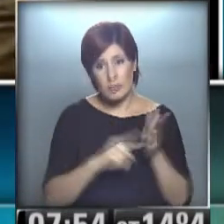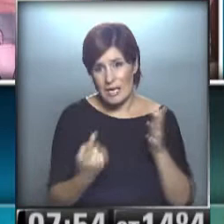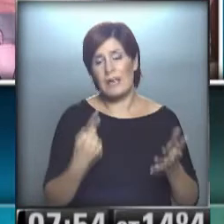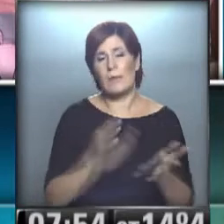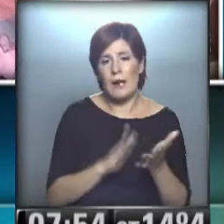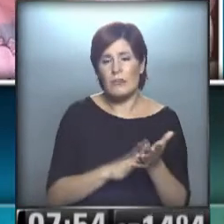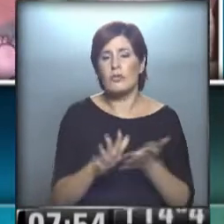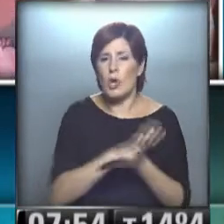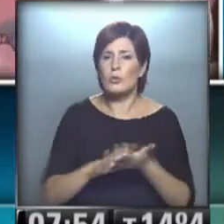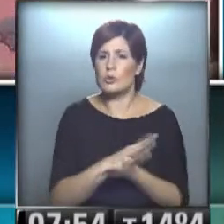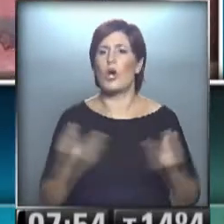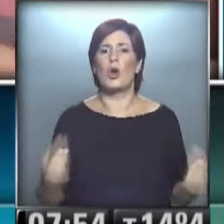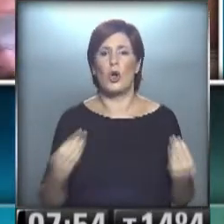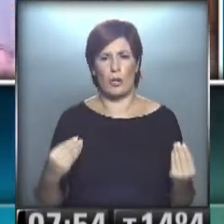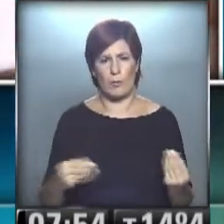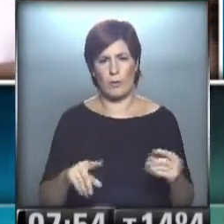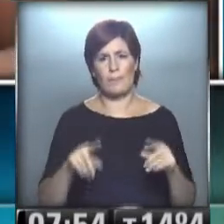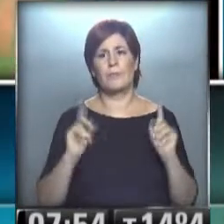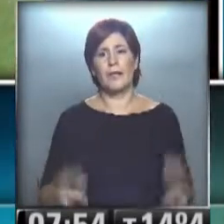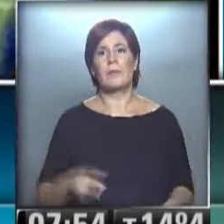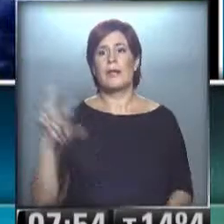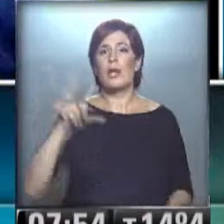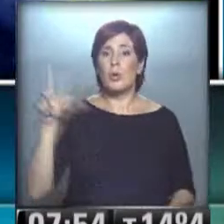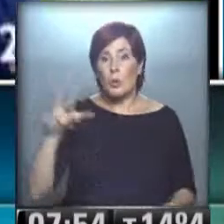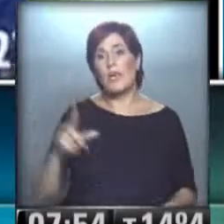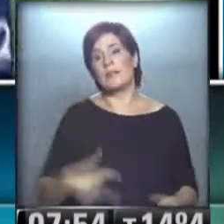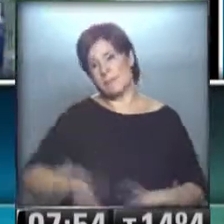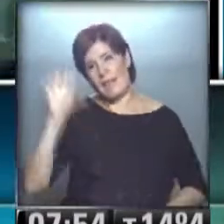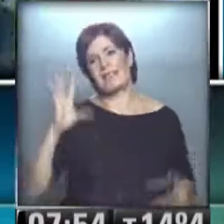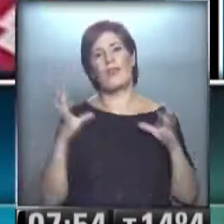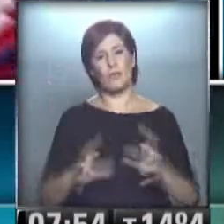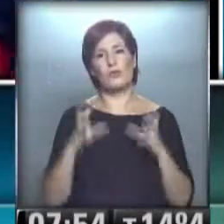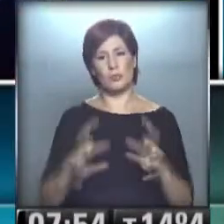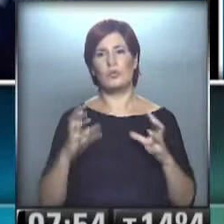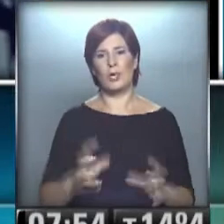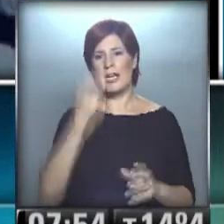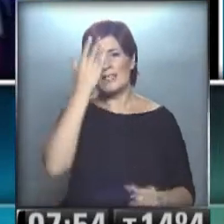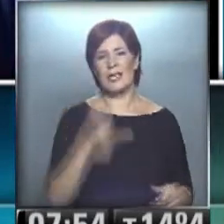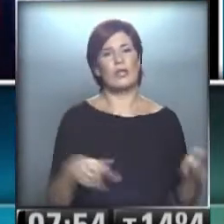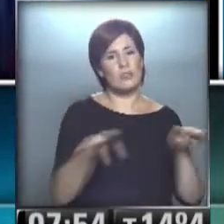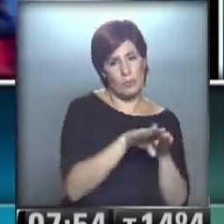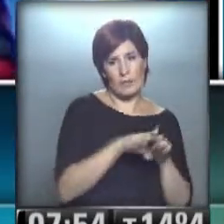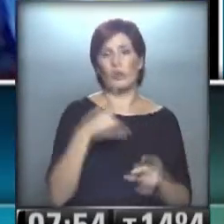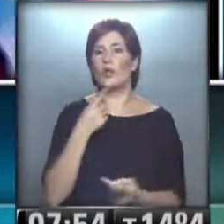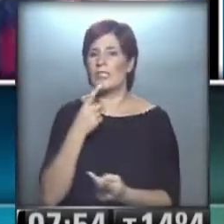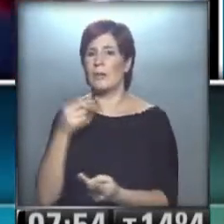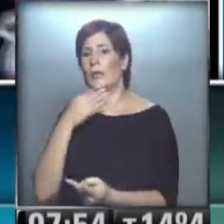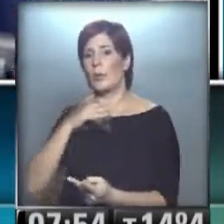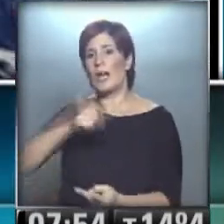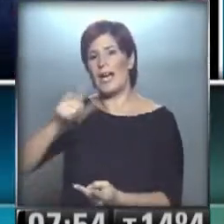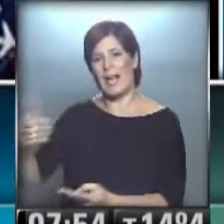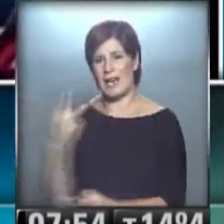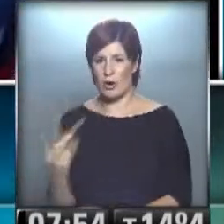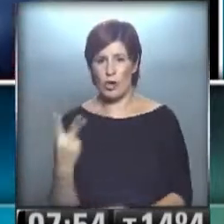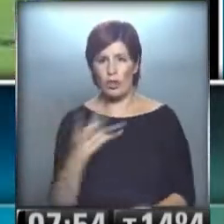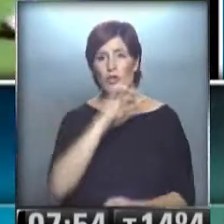En un ratito nos ocupamos de este tema. Y también lunes, Lucas, mucho fútbol. San Lorenzo igualó y ganaron River y Boca. Godoy Cruz le empató sobre la